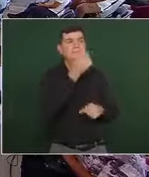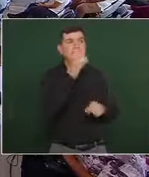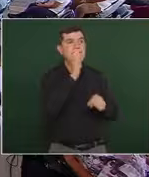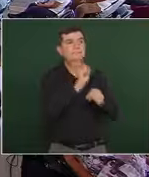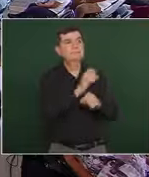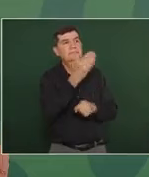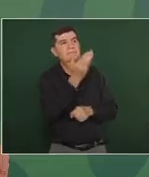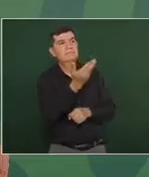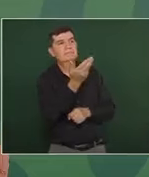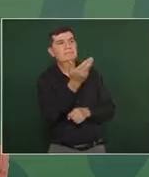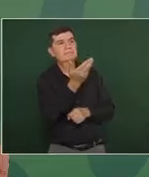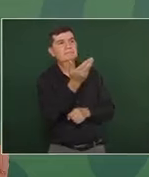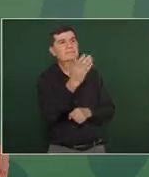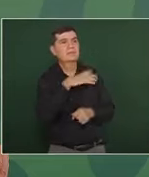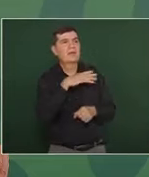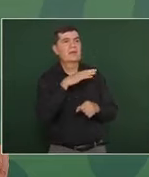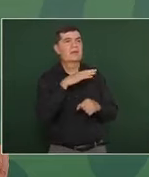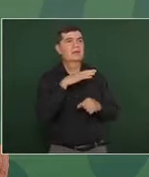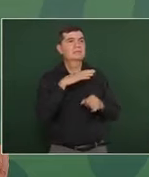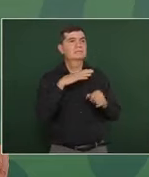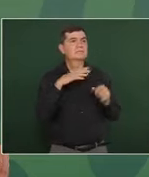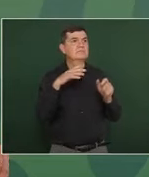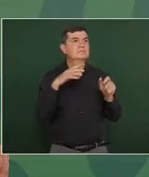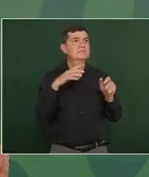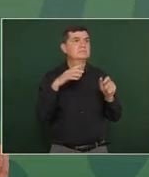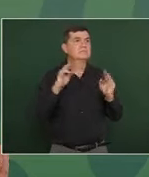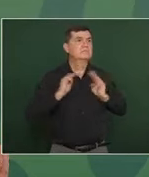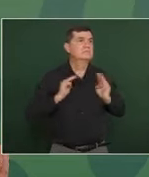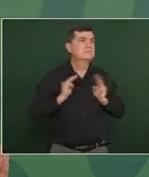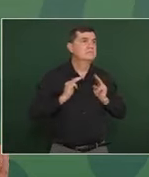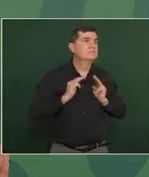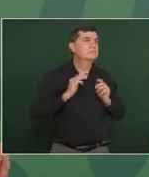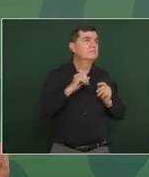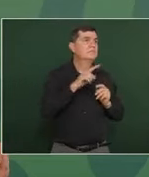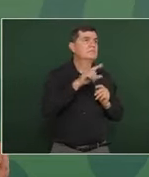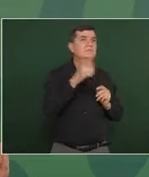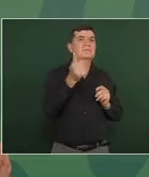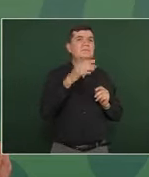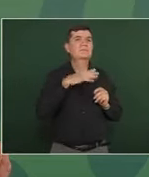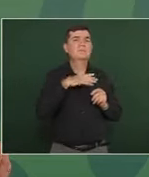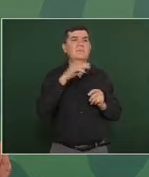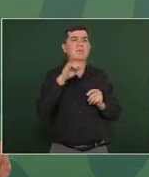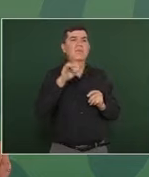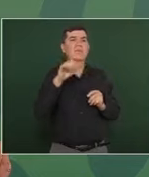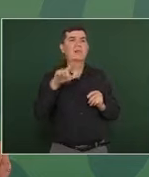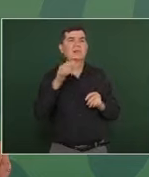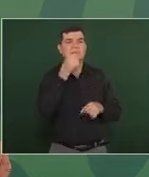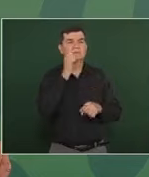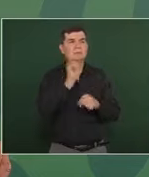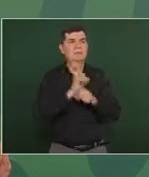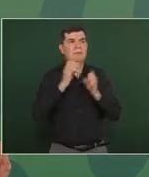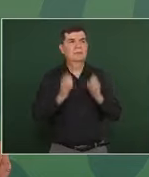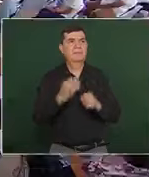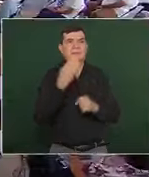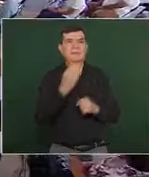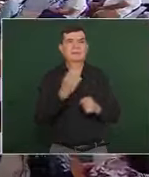secretario de la Defensa como Ariadna Montiel, secretaria del